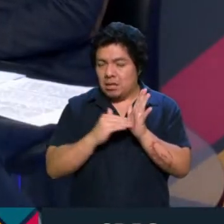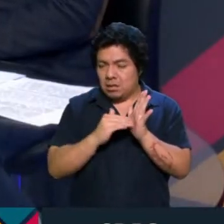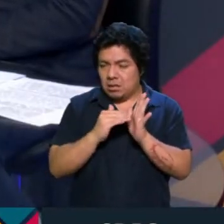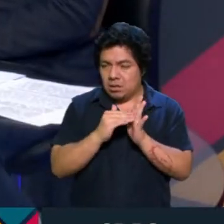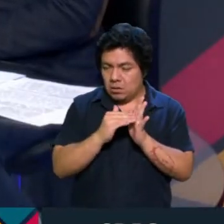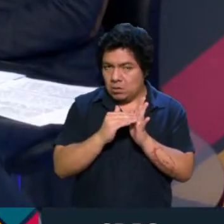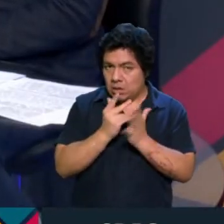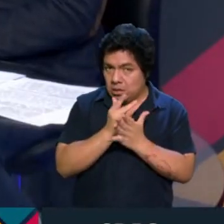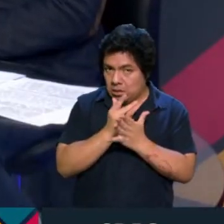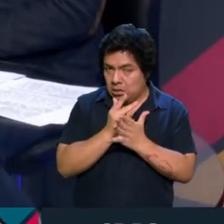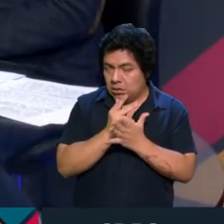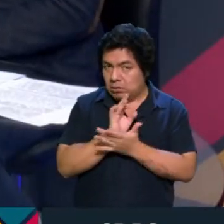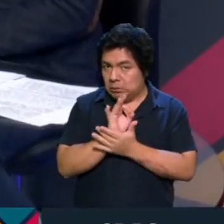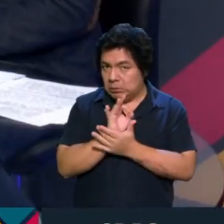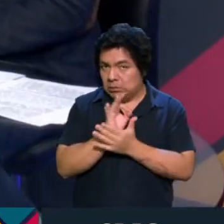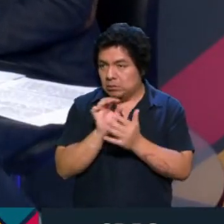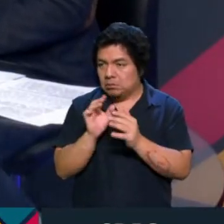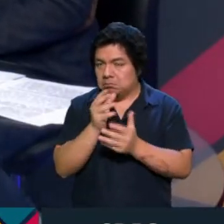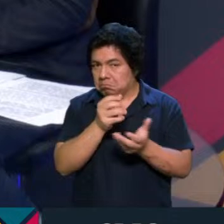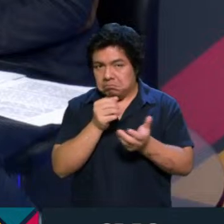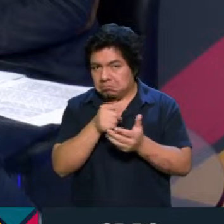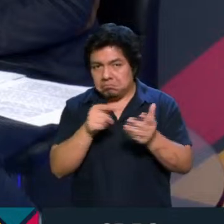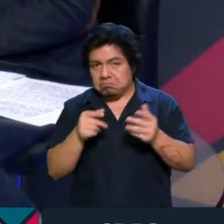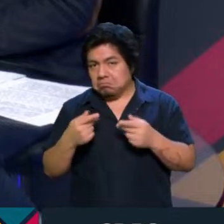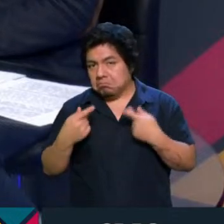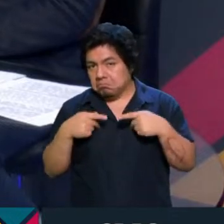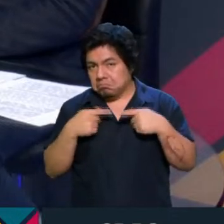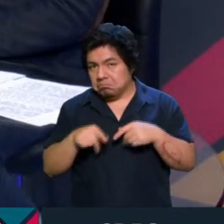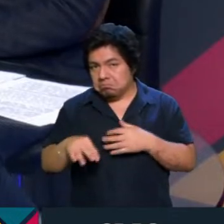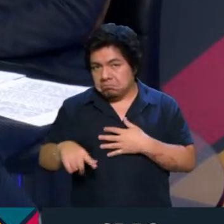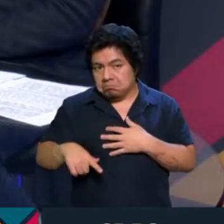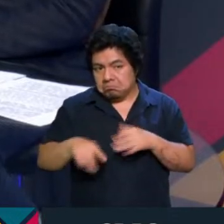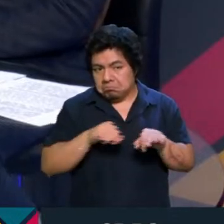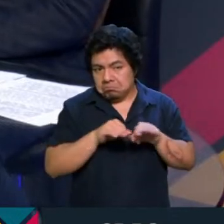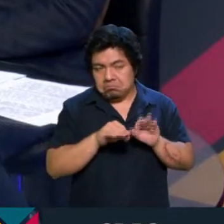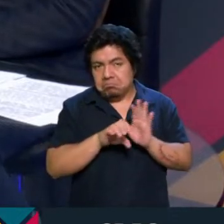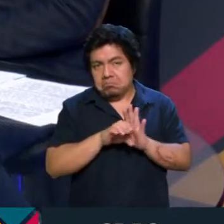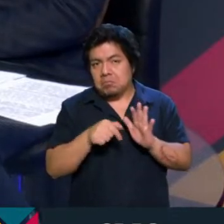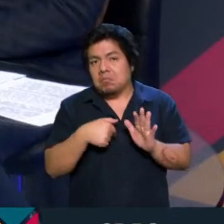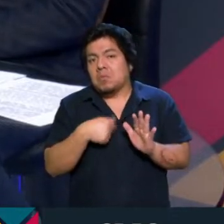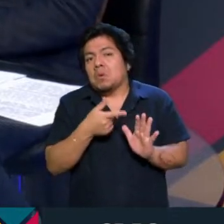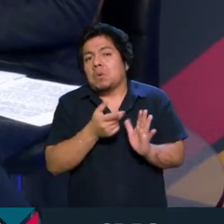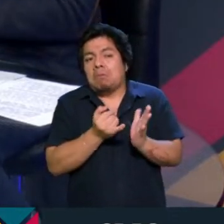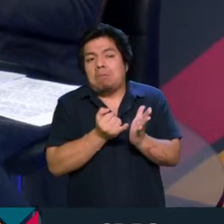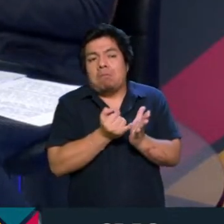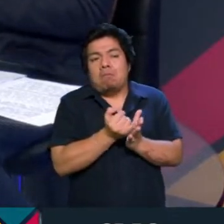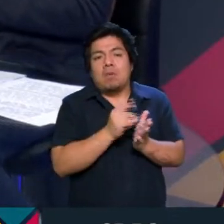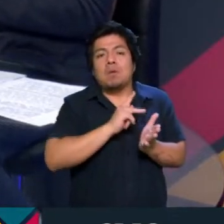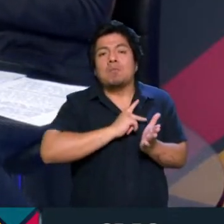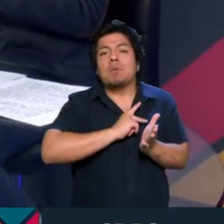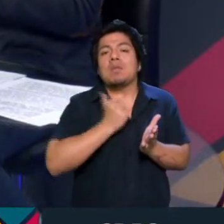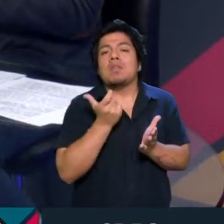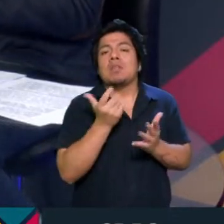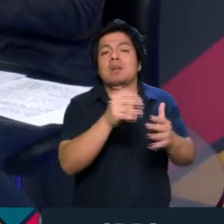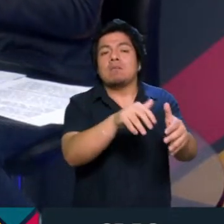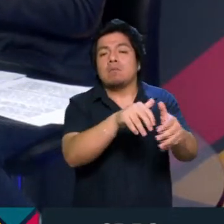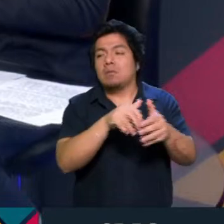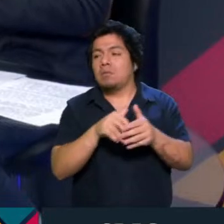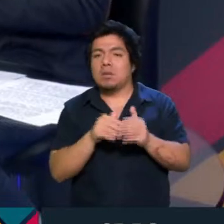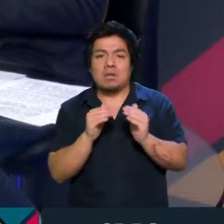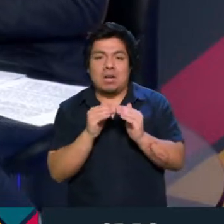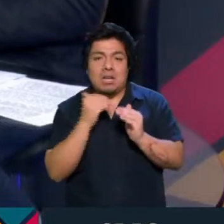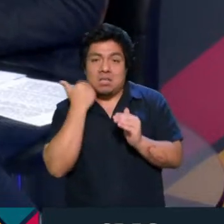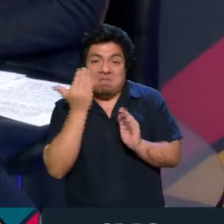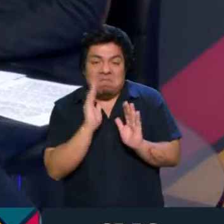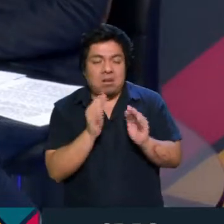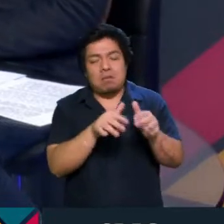ser utilizados en cualquier momento por los empleados. Es decir, ¿qué pasa si yo decido retirar mi dinero y no comprar una casa? ¿Se